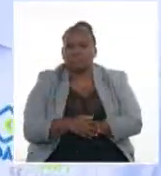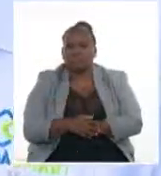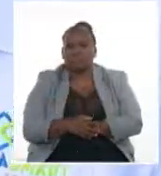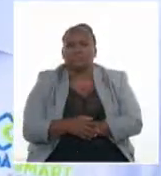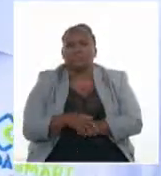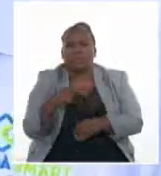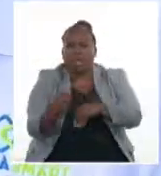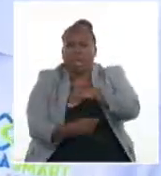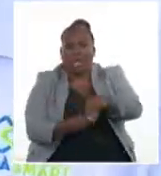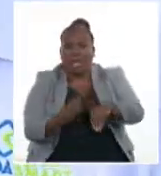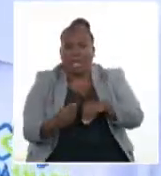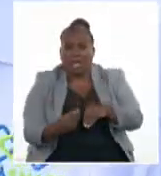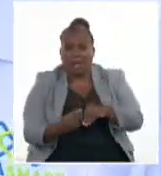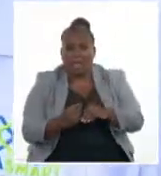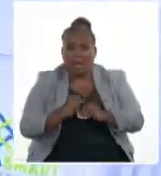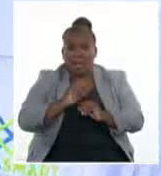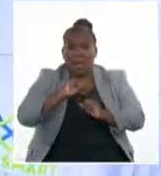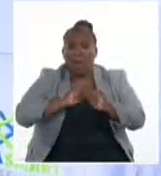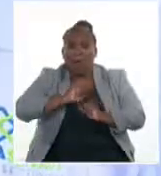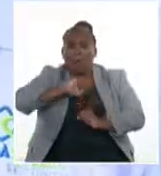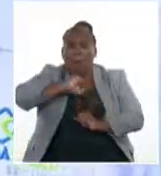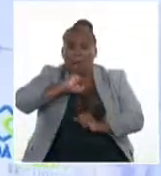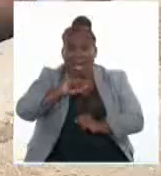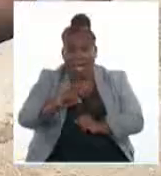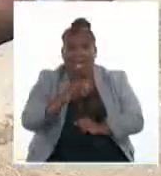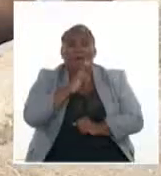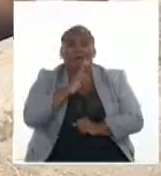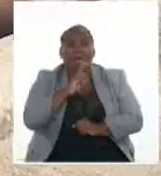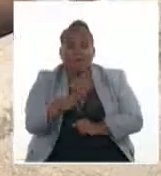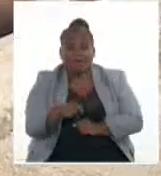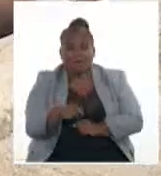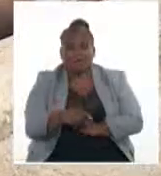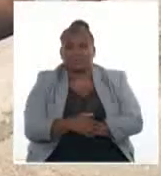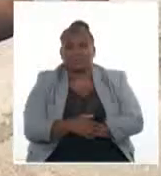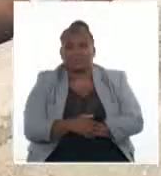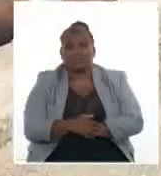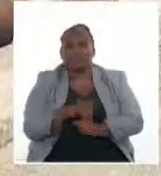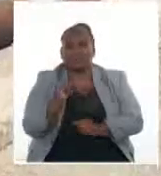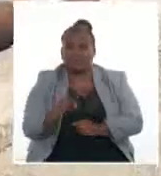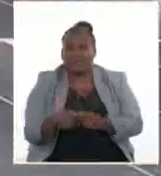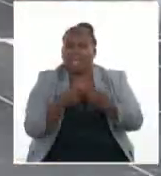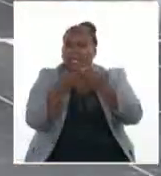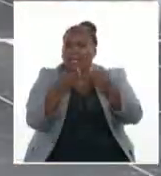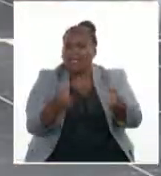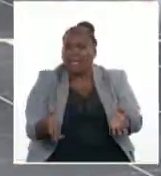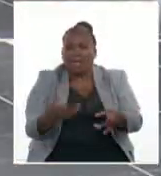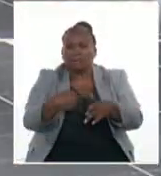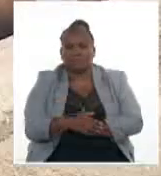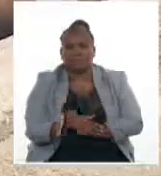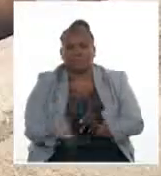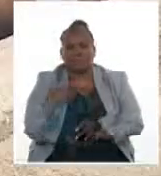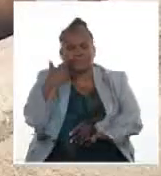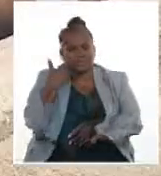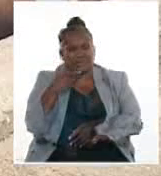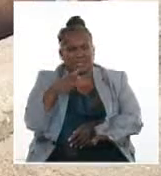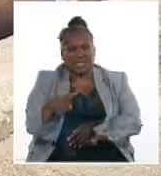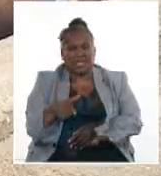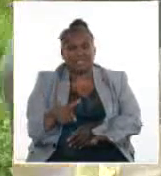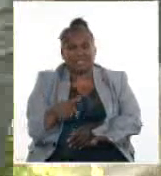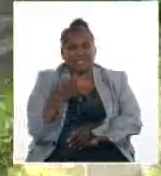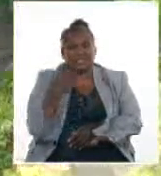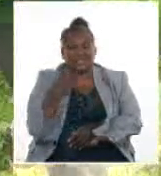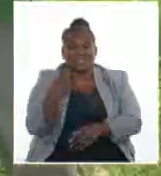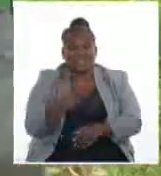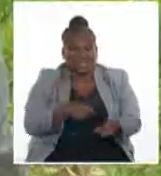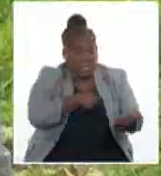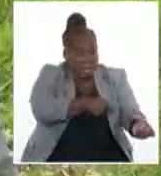cambiar bombas que teníamos quemadas, que no estábamos explotando tampoco esa fuente de abasto. Se trata de garantizar una de las cuestiones claves que hoy demanda la agricultura, y es